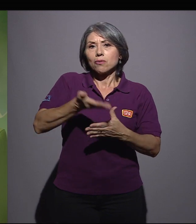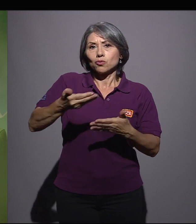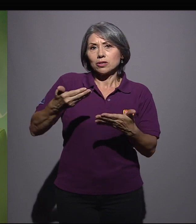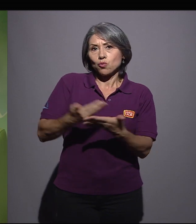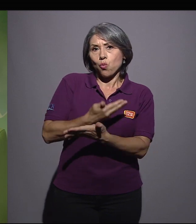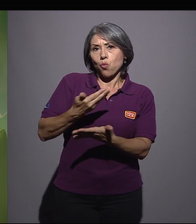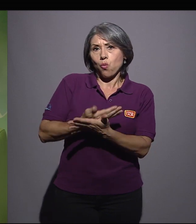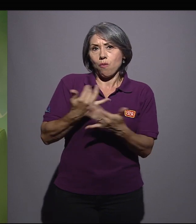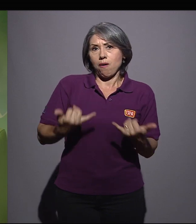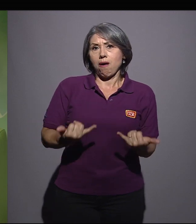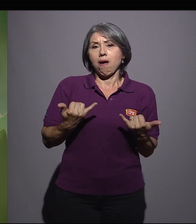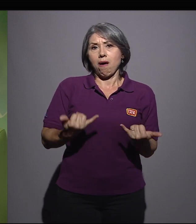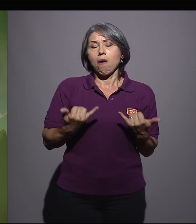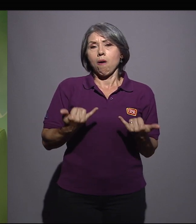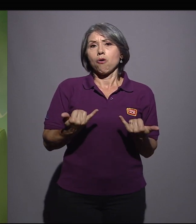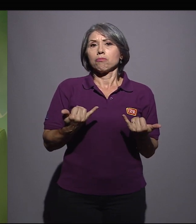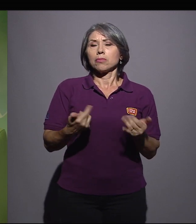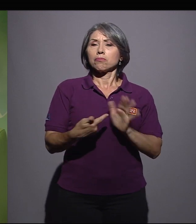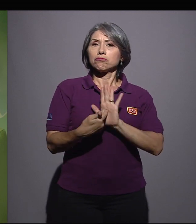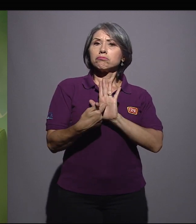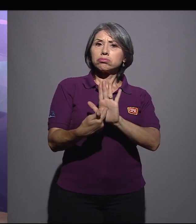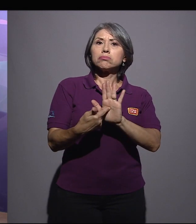esta ocasión se van a presentar.